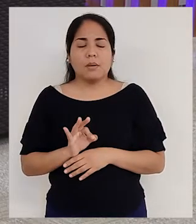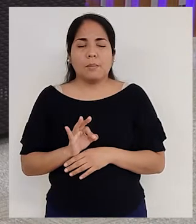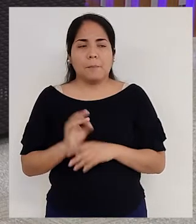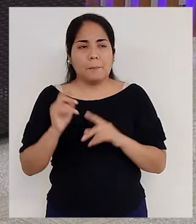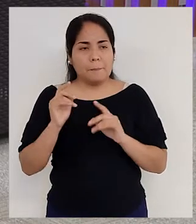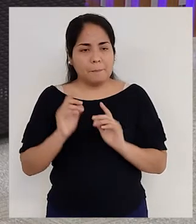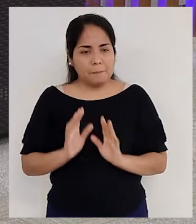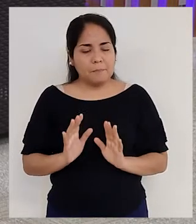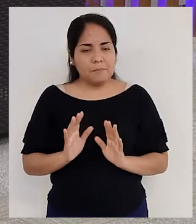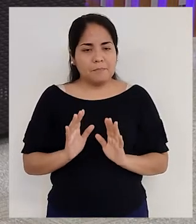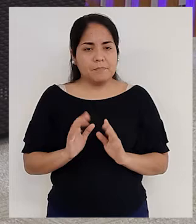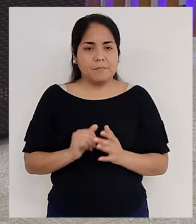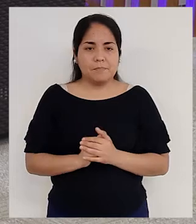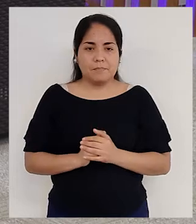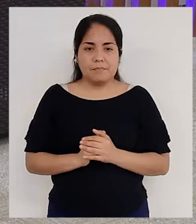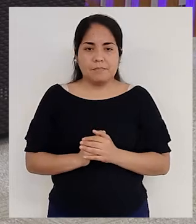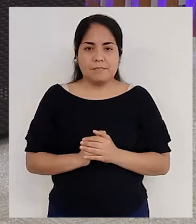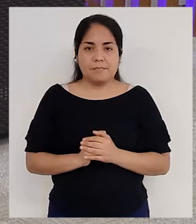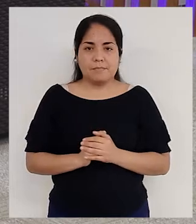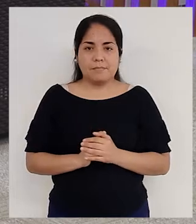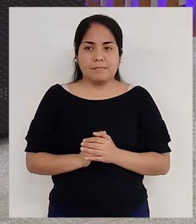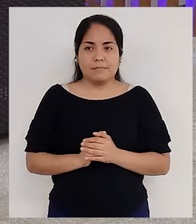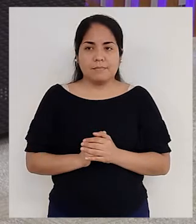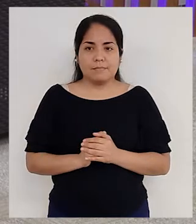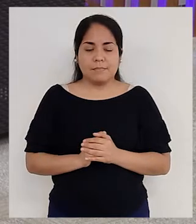sino es el 1%. Ahora,